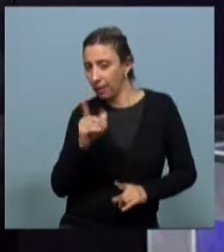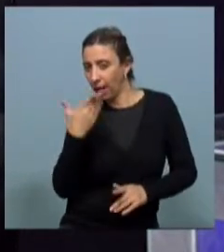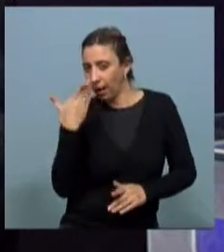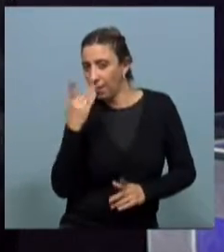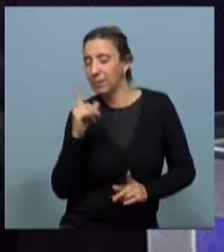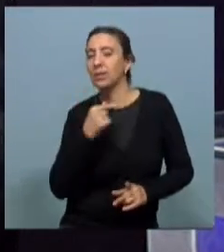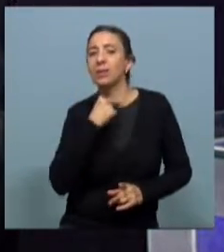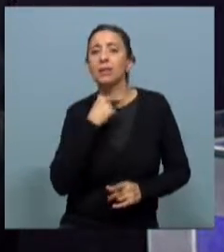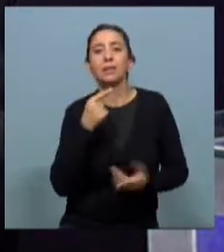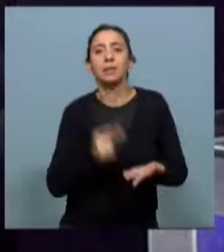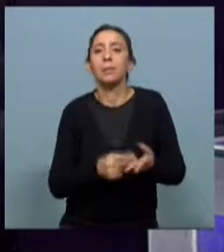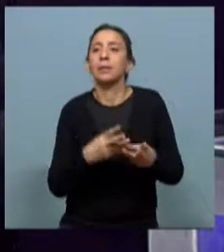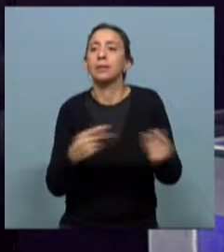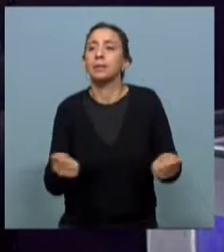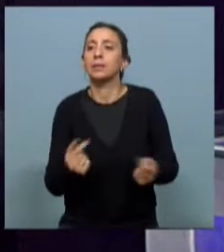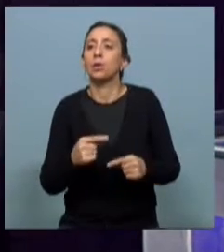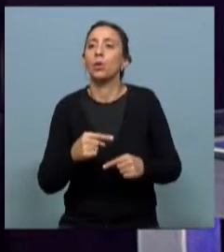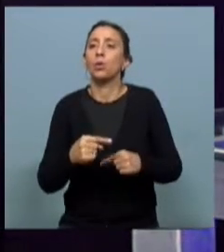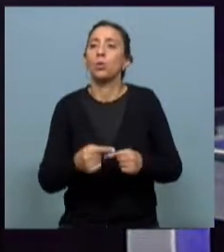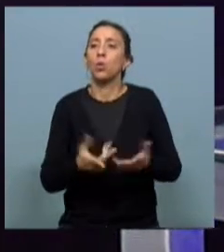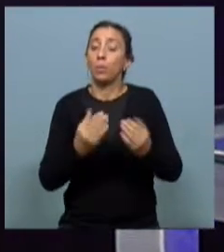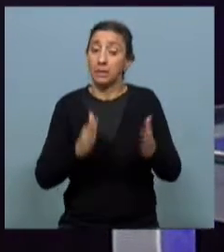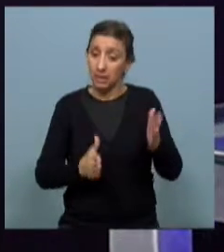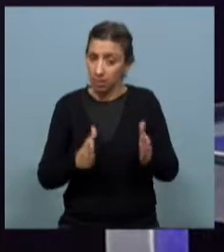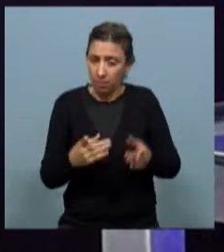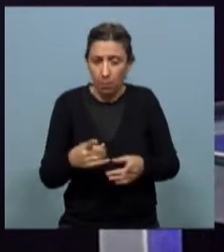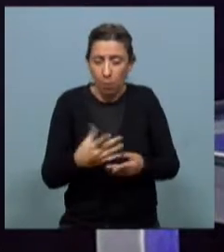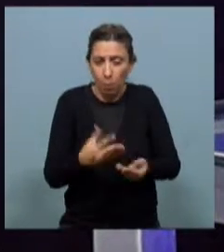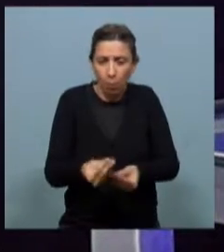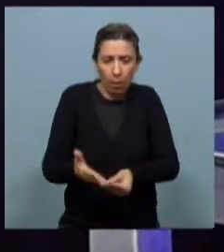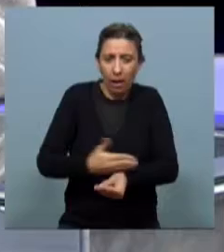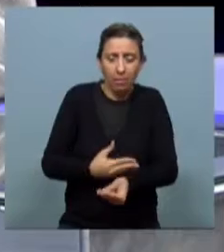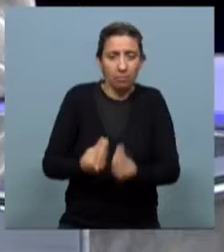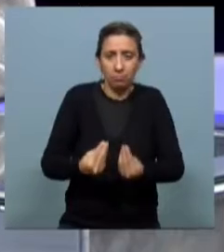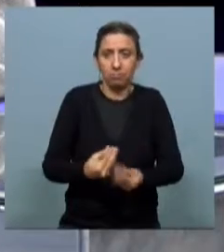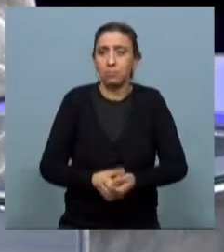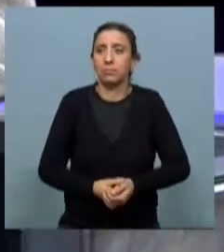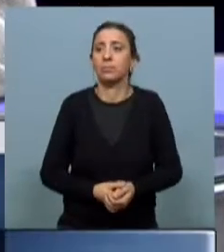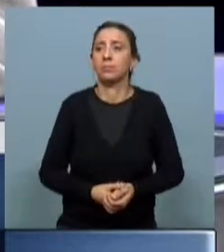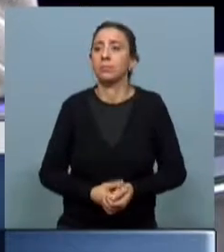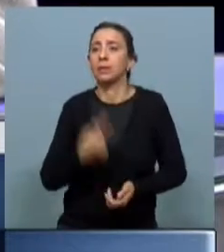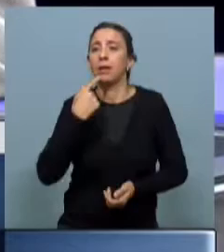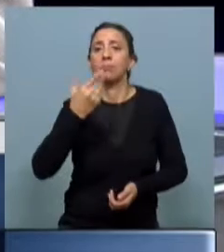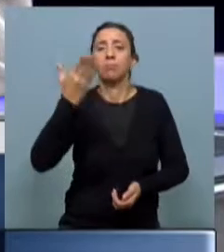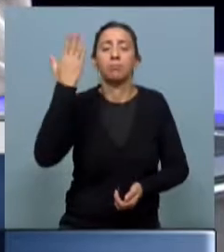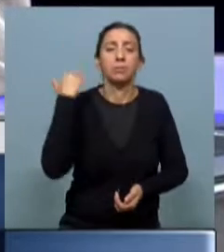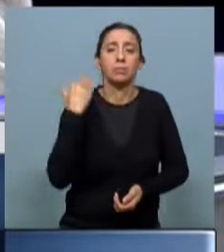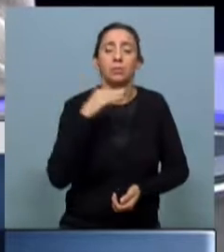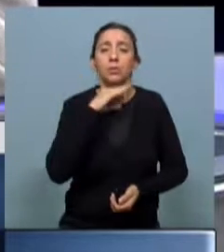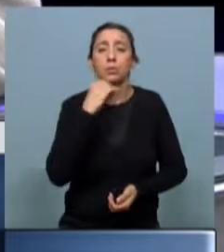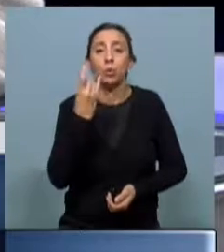quiero que cerremos ya este bloque. ¿Cuándo comenzaste vos con la robótica? ¿Cómo era la robótica en aquel momento? Bueno, es como decía Juan